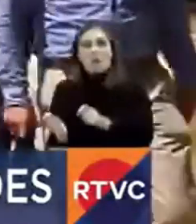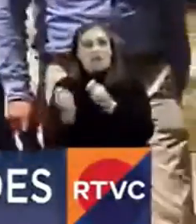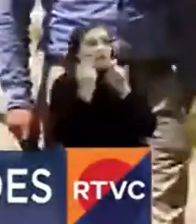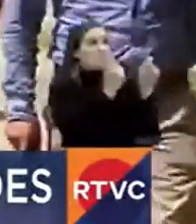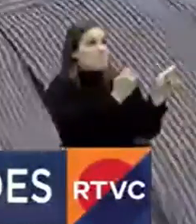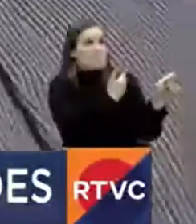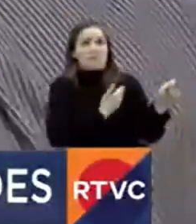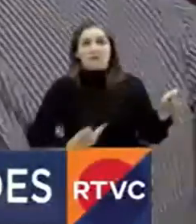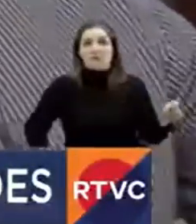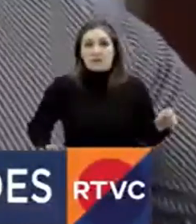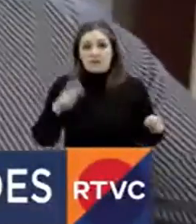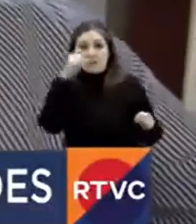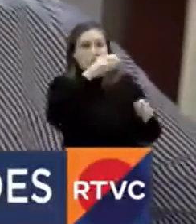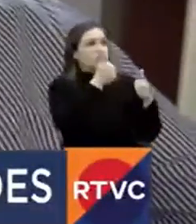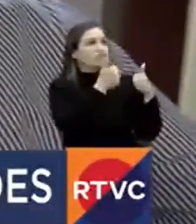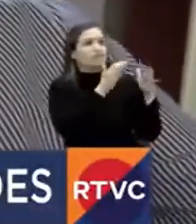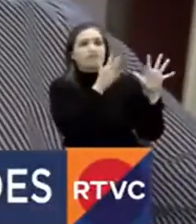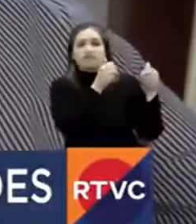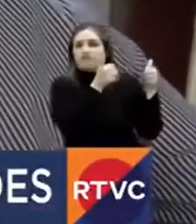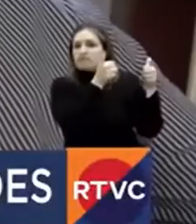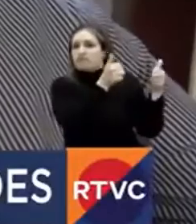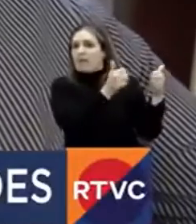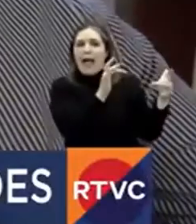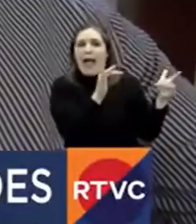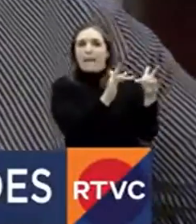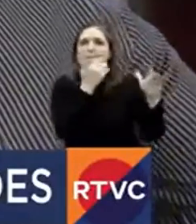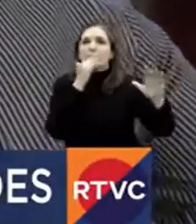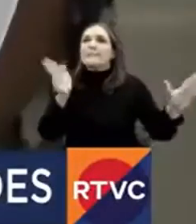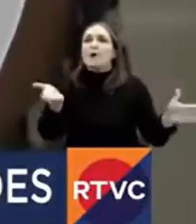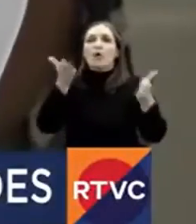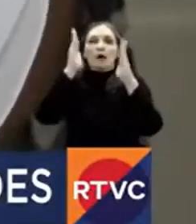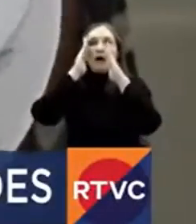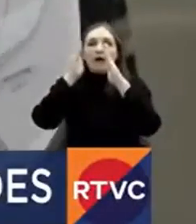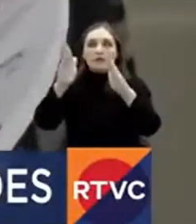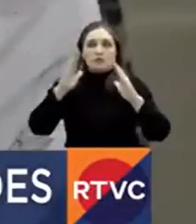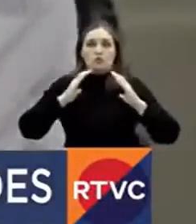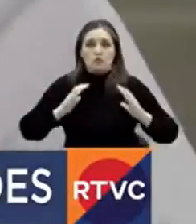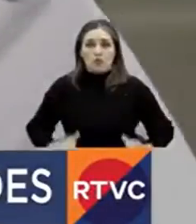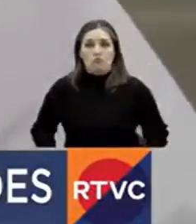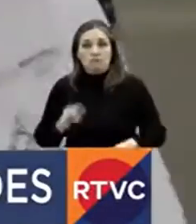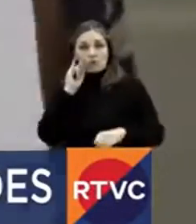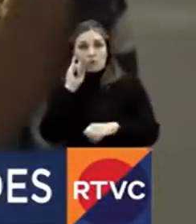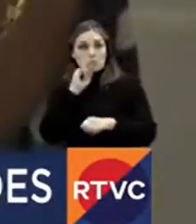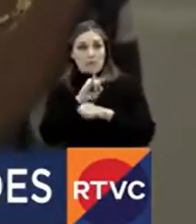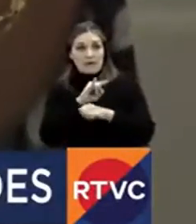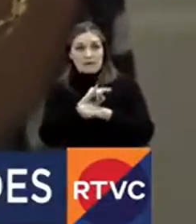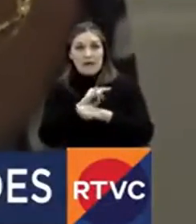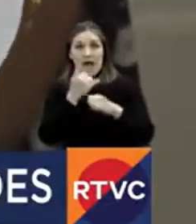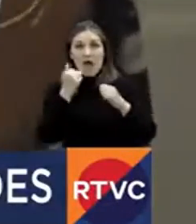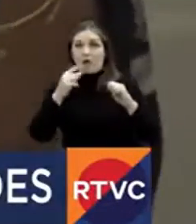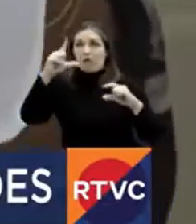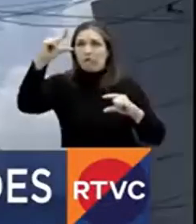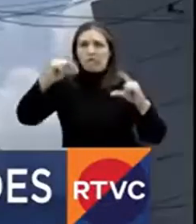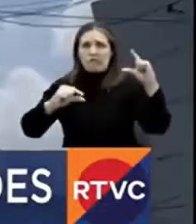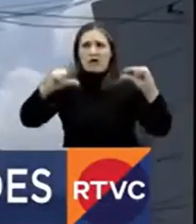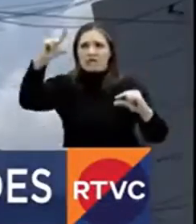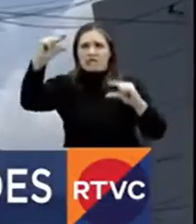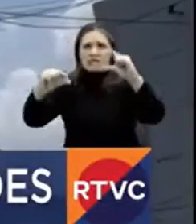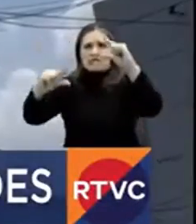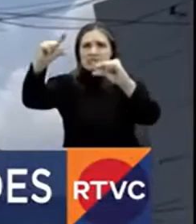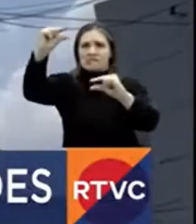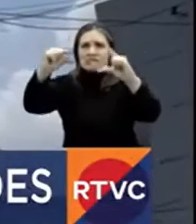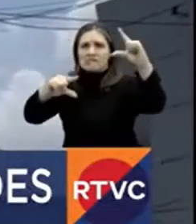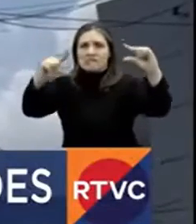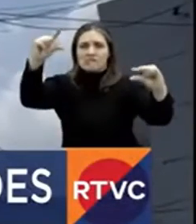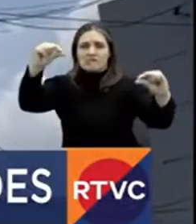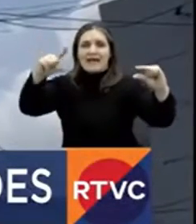los ciudadanos. A su vez, la Comisión de Regulación de Energía y Gas advirtió que cualquier modificación en las tarifas debe ser